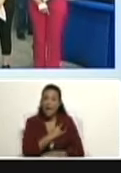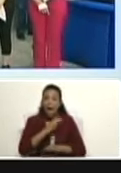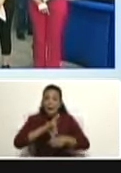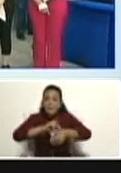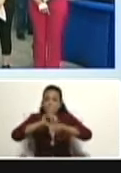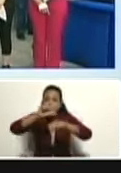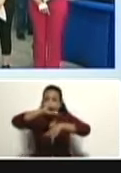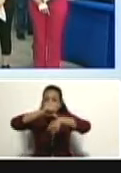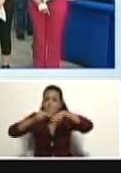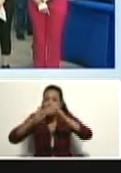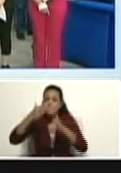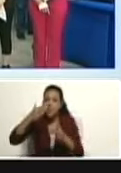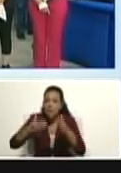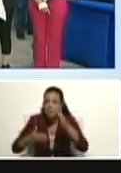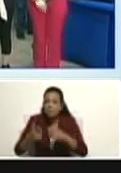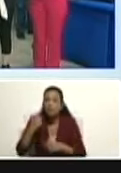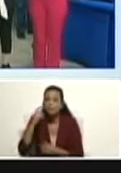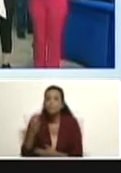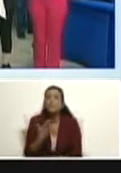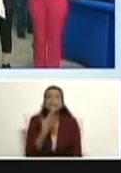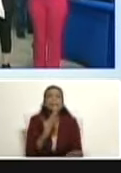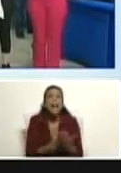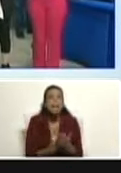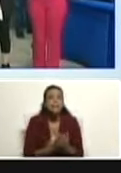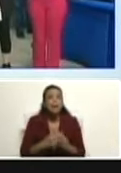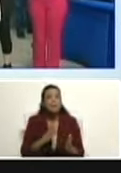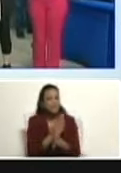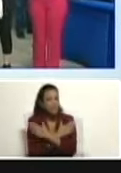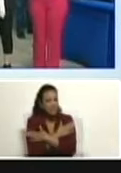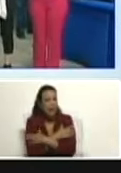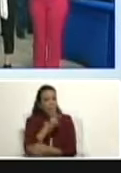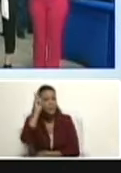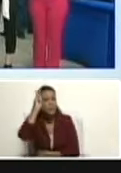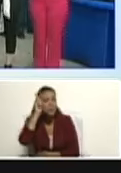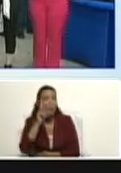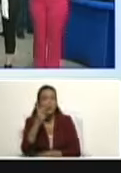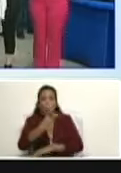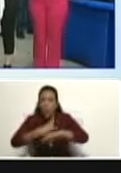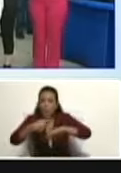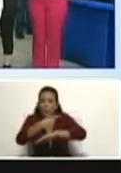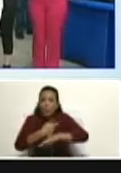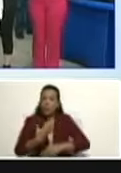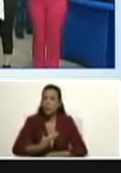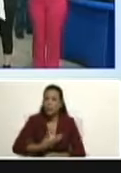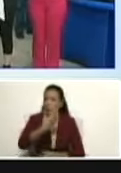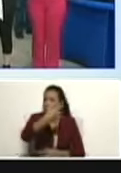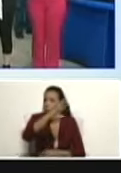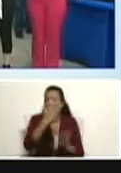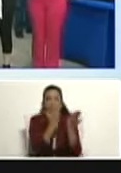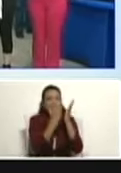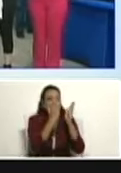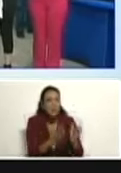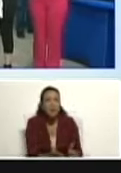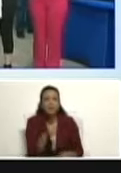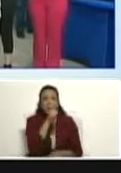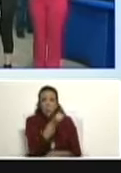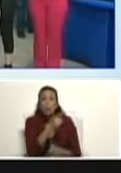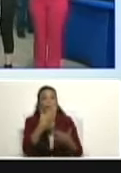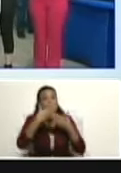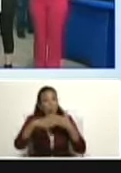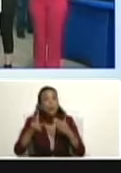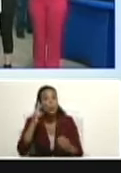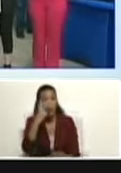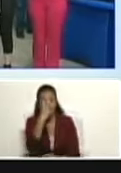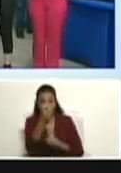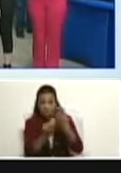Biomédica. Felicidades, muchas gracias, profesores, profesoras, gobernador, estudiantes. Pronto estoy